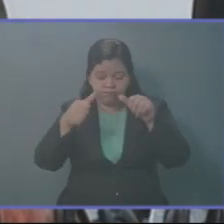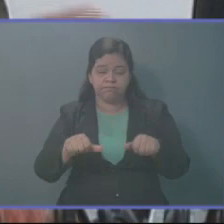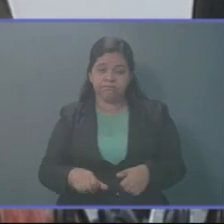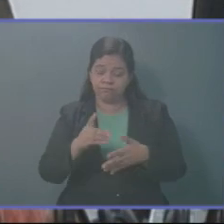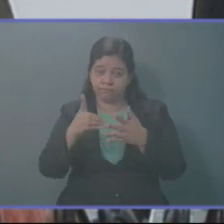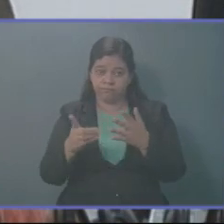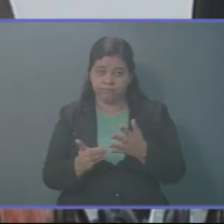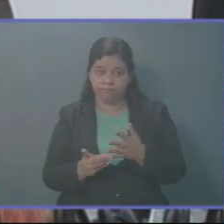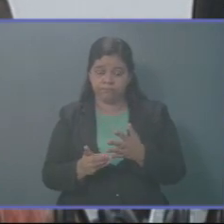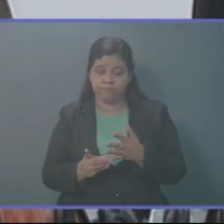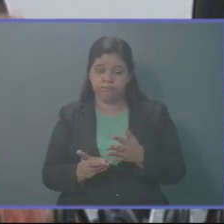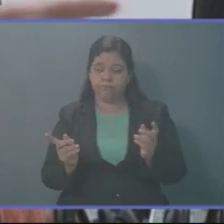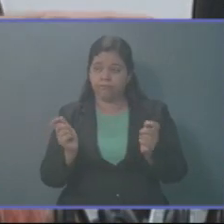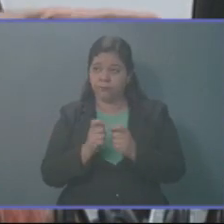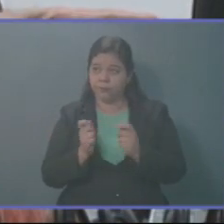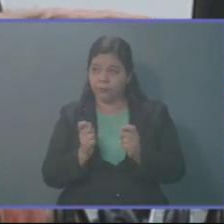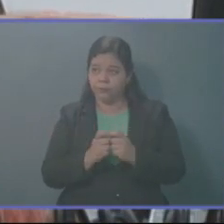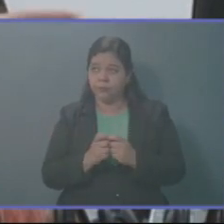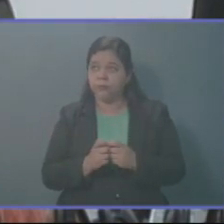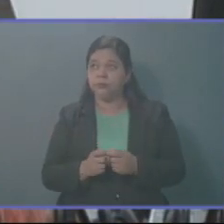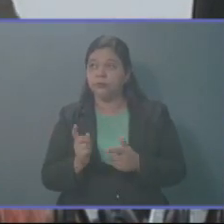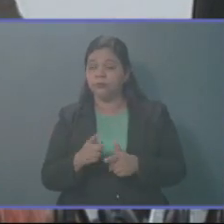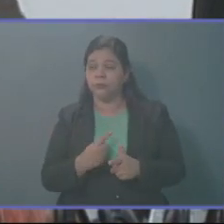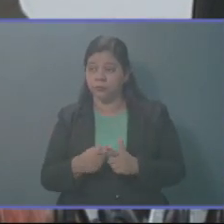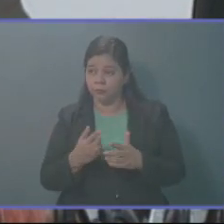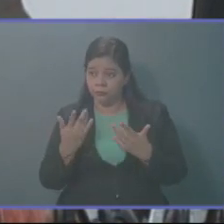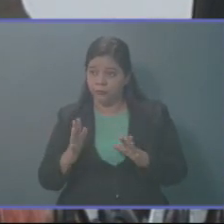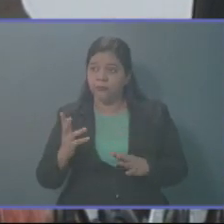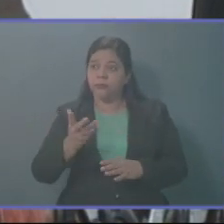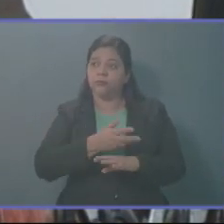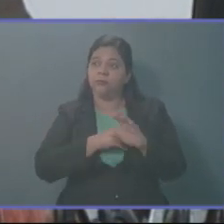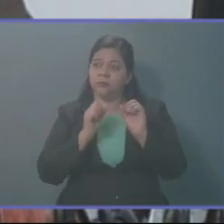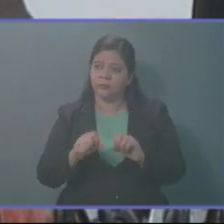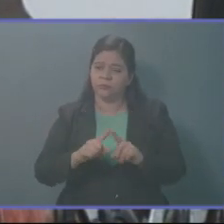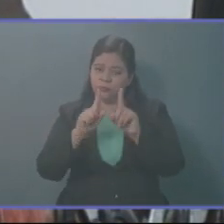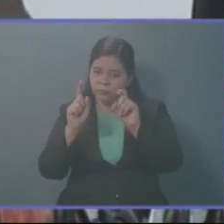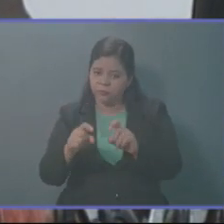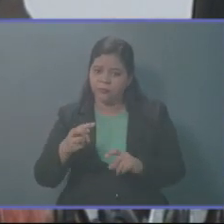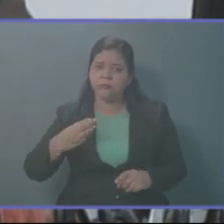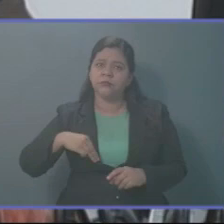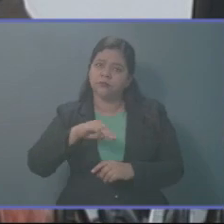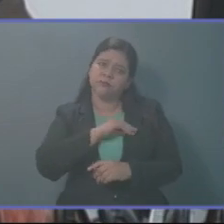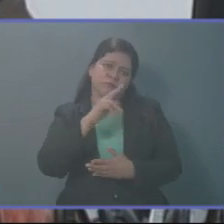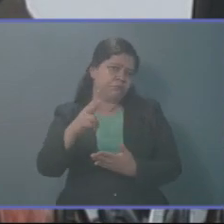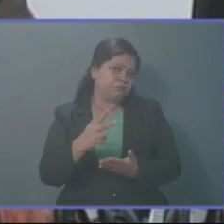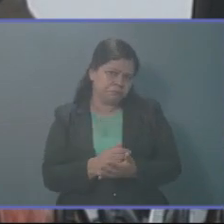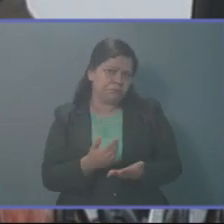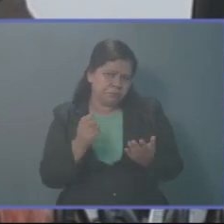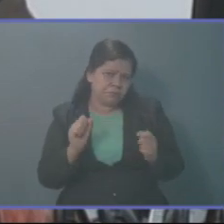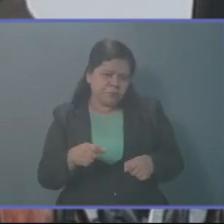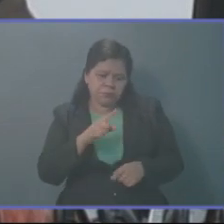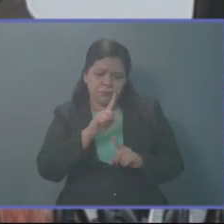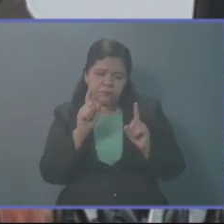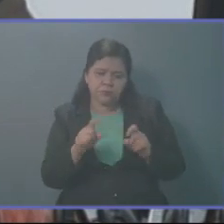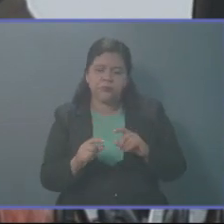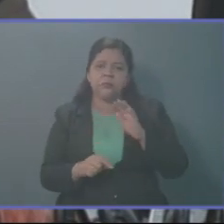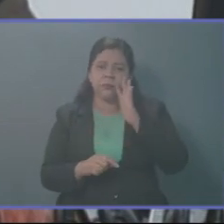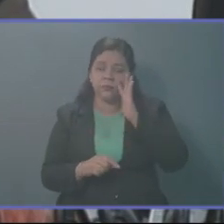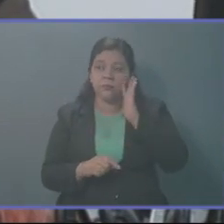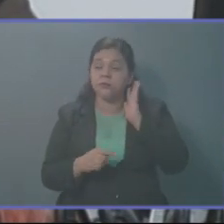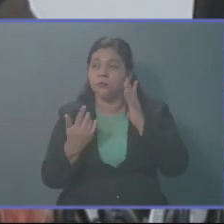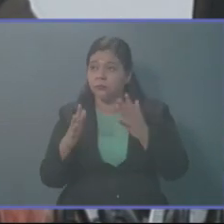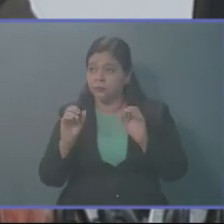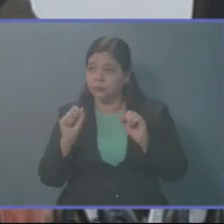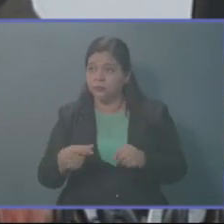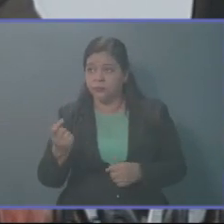decreto respectivo y esto lo consultemos con el ministro de Hacienda, pues, ¿verdad? Para ver si nos da